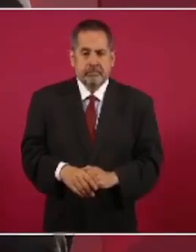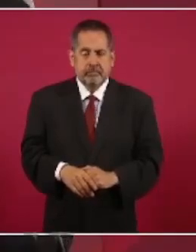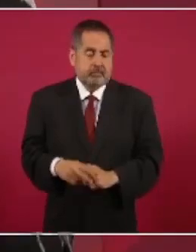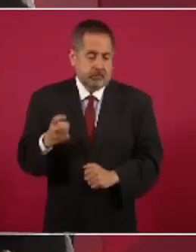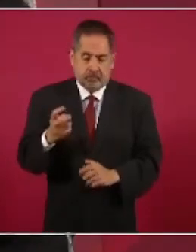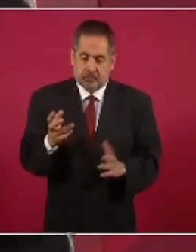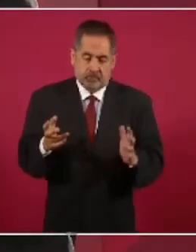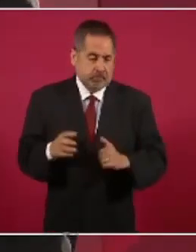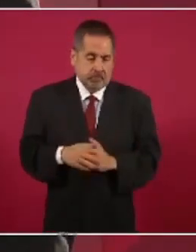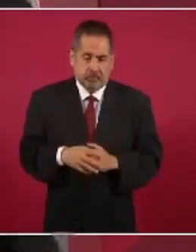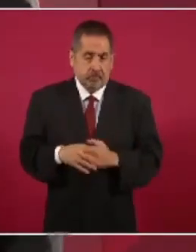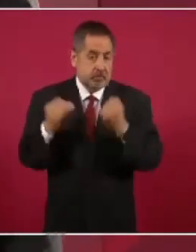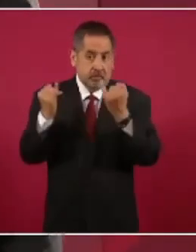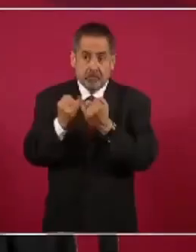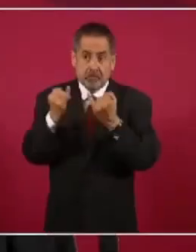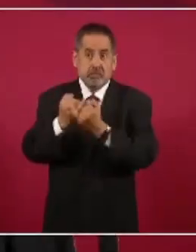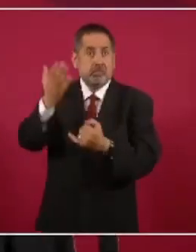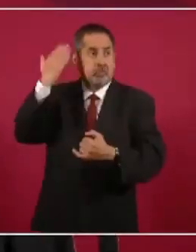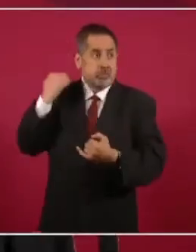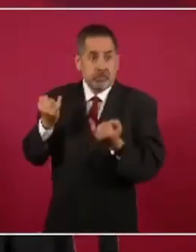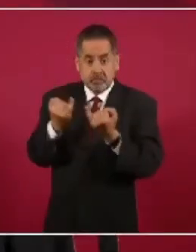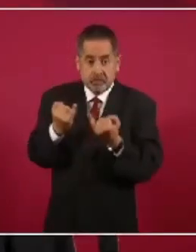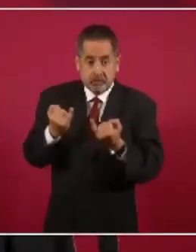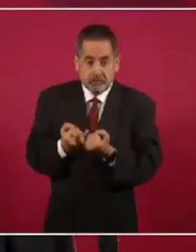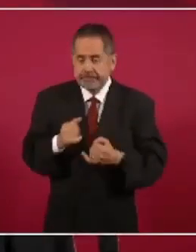Entonces, no es lo mismo.